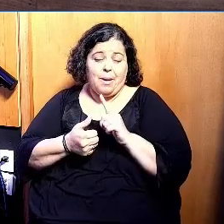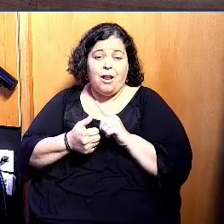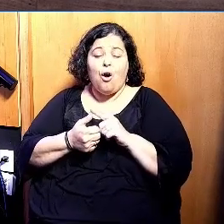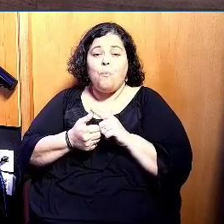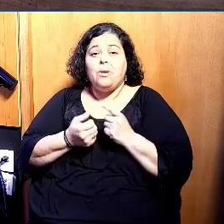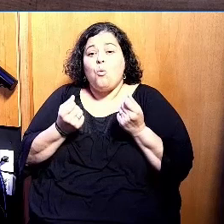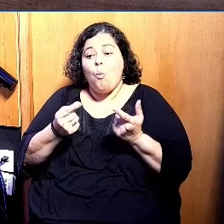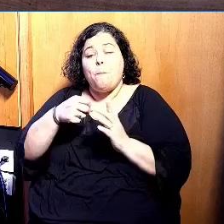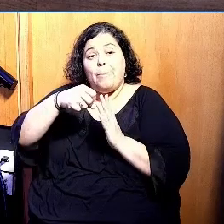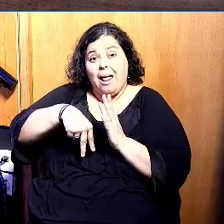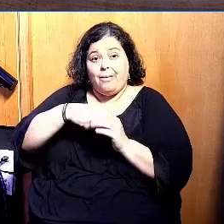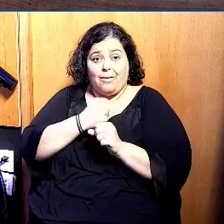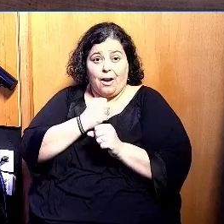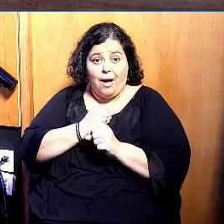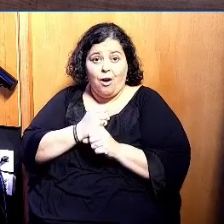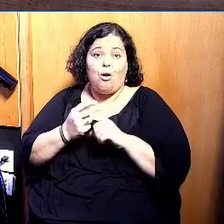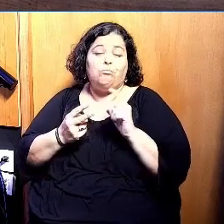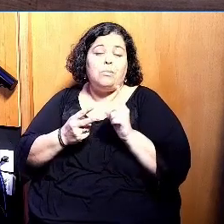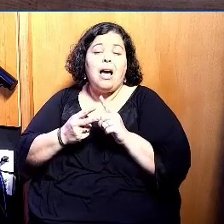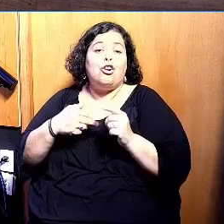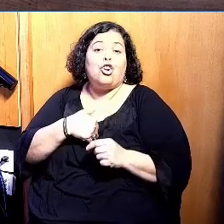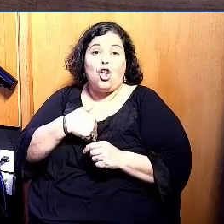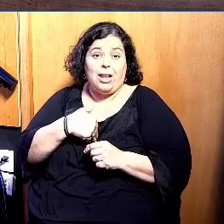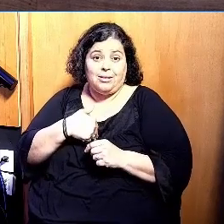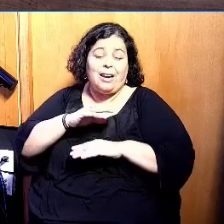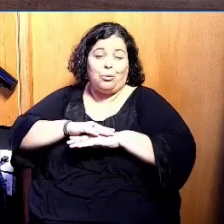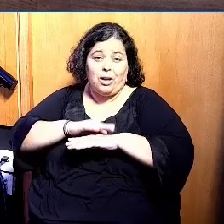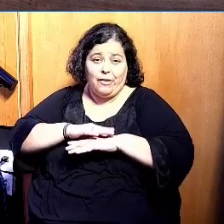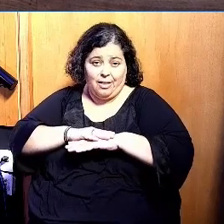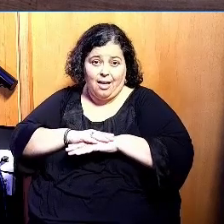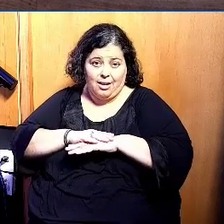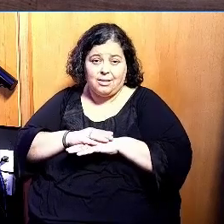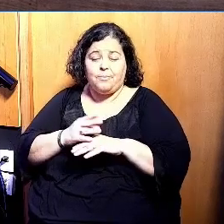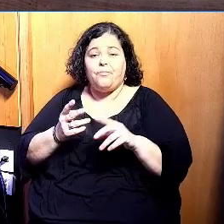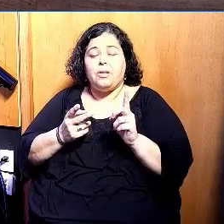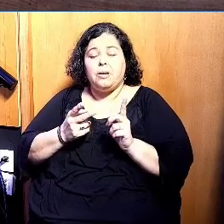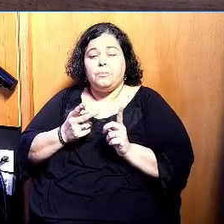trabajo, definir roles y responsabilidades, que esto, como les comentaba, hace a la gobernanza de los datos,